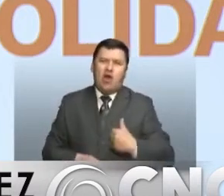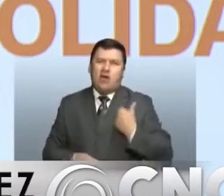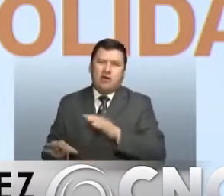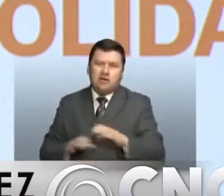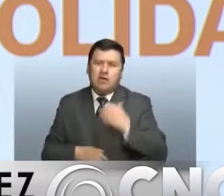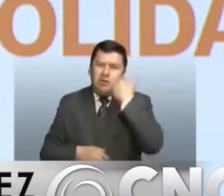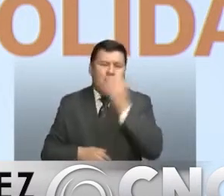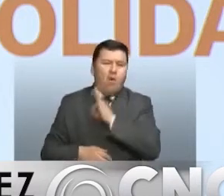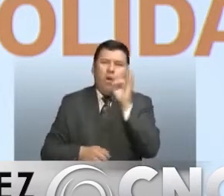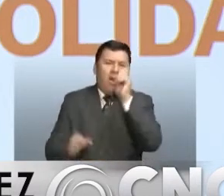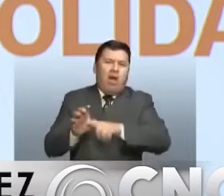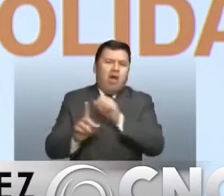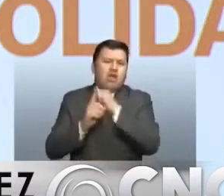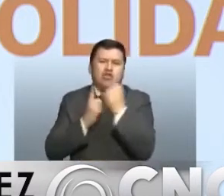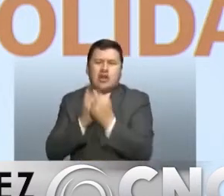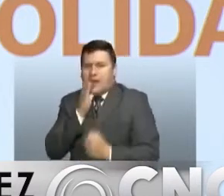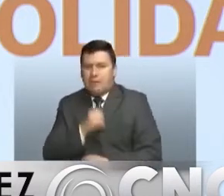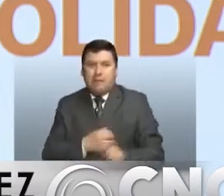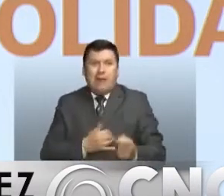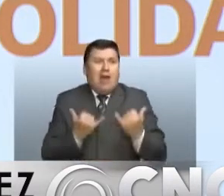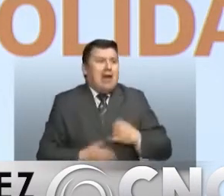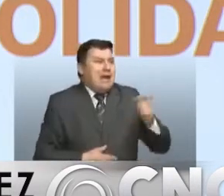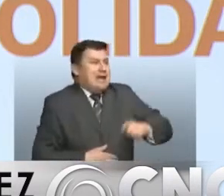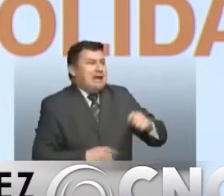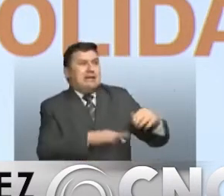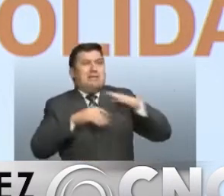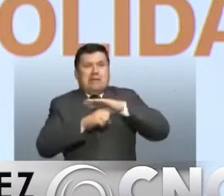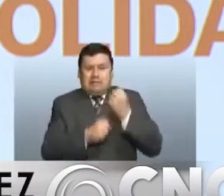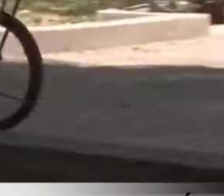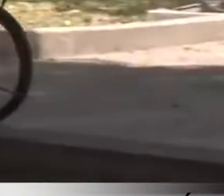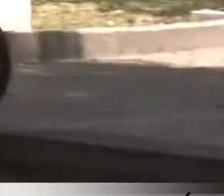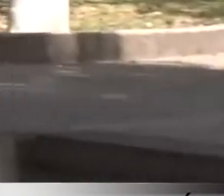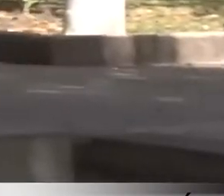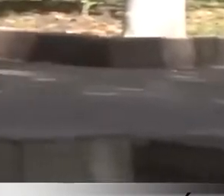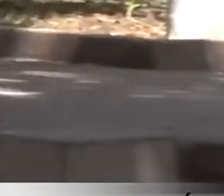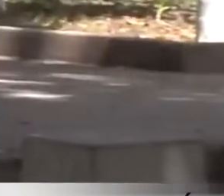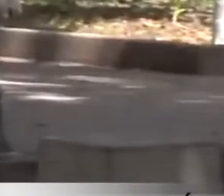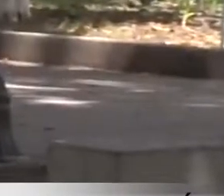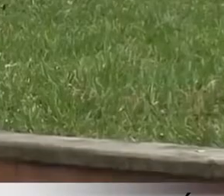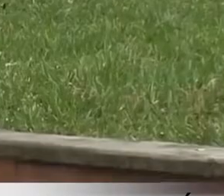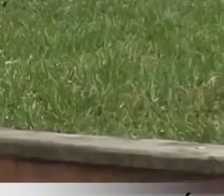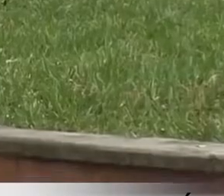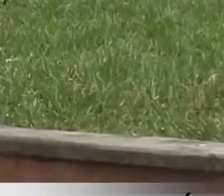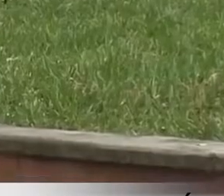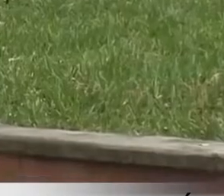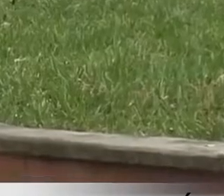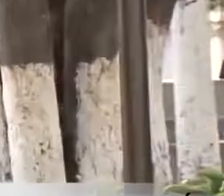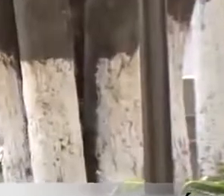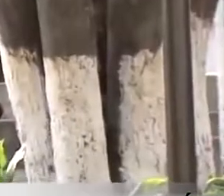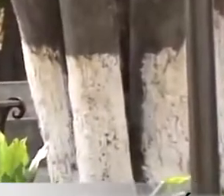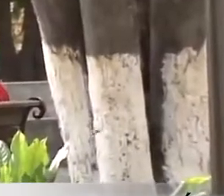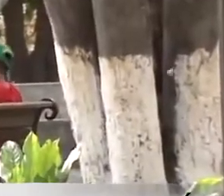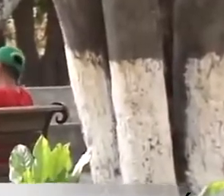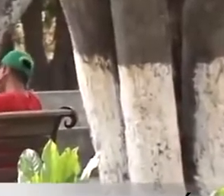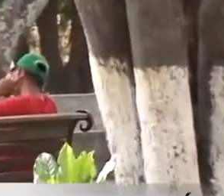en colombia' mayor pero que hoy por el cob y necesita este programa se llama ingreso solidario y es que el estado tiene identificado cerca de 3 millones